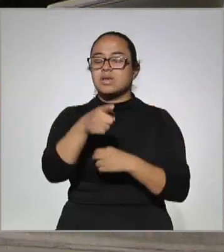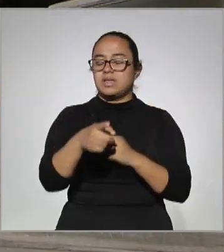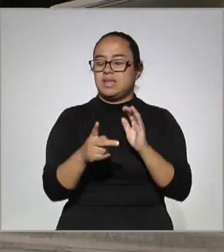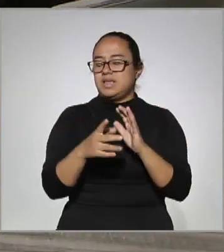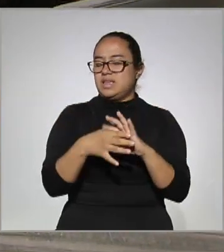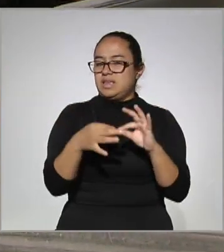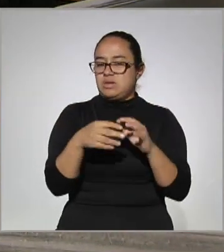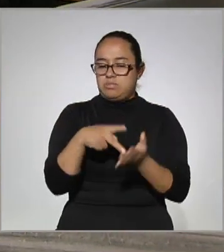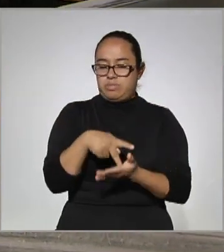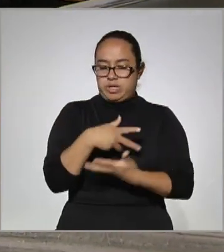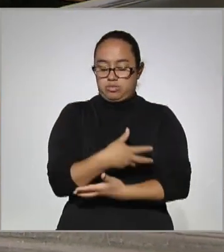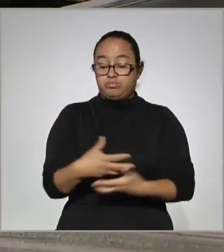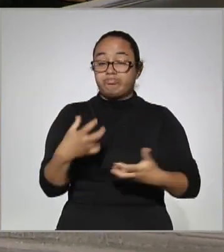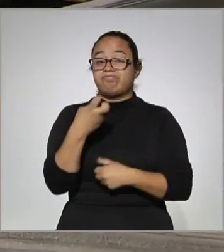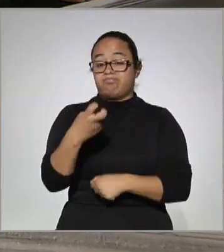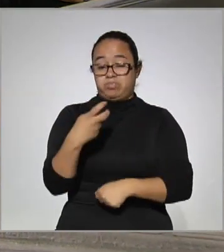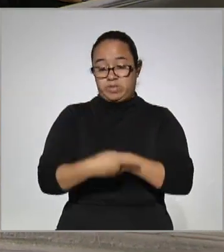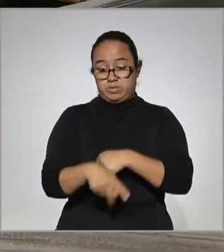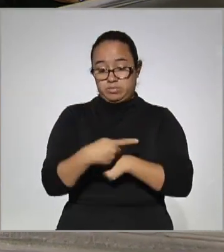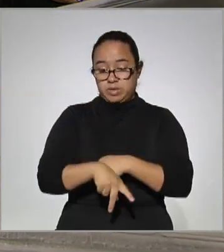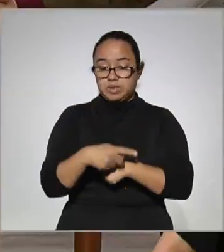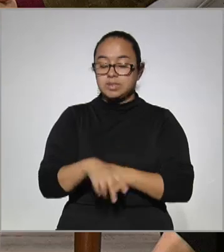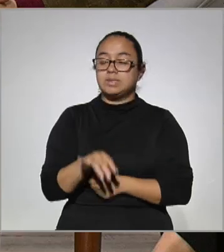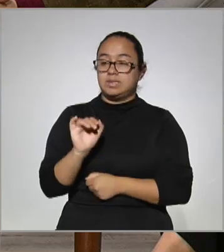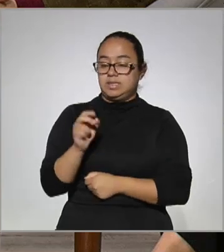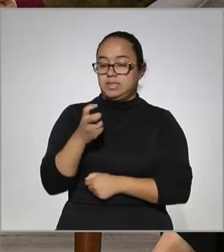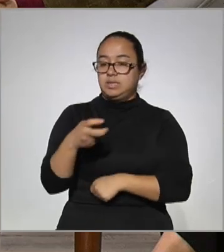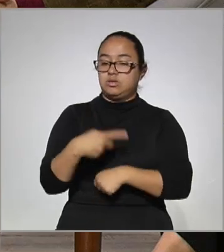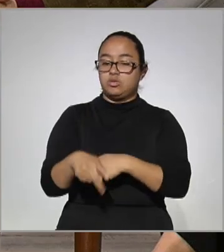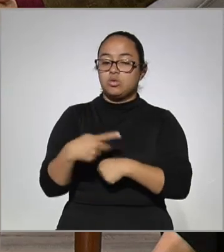sobrepeso. ¿El sobrepeso es un factor de riesgo? Es un factor de riesgo